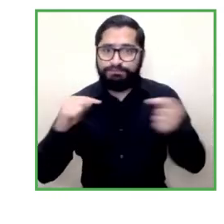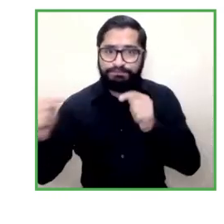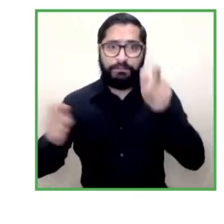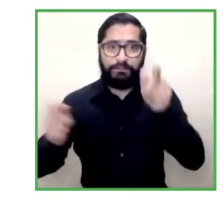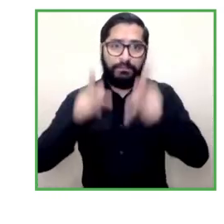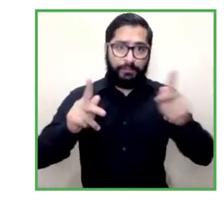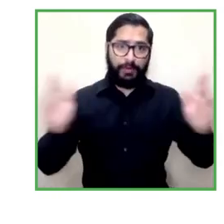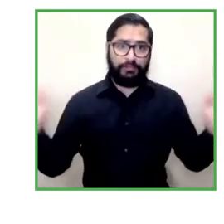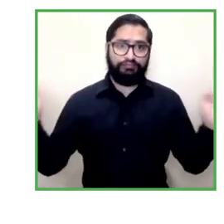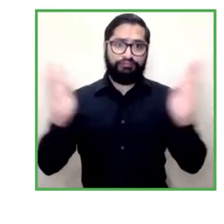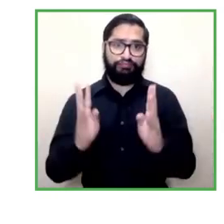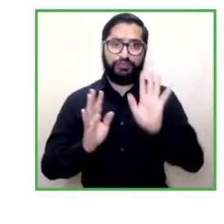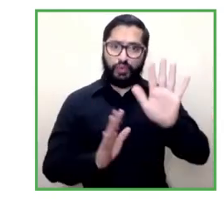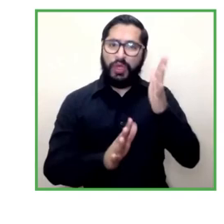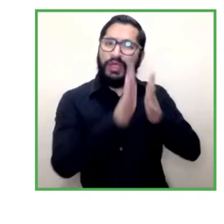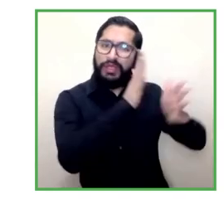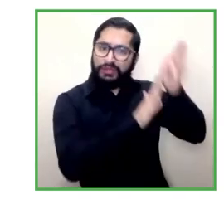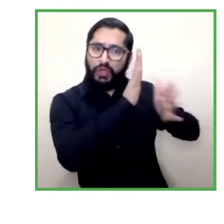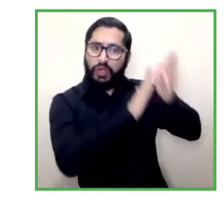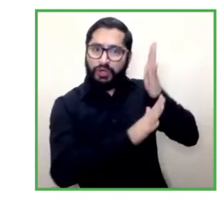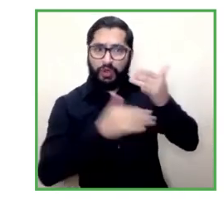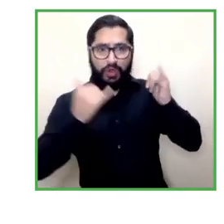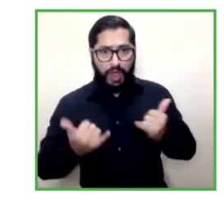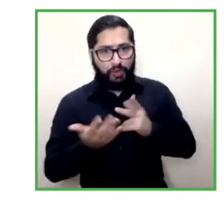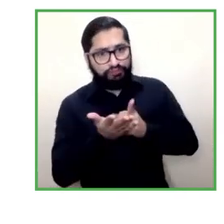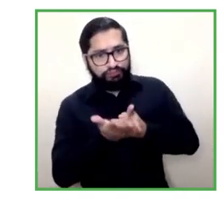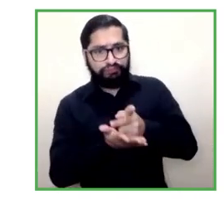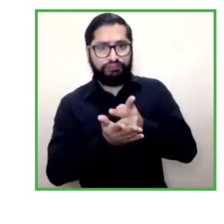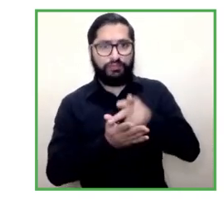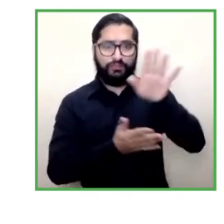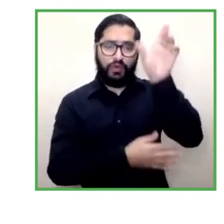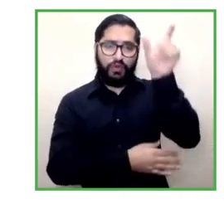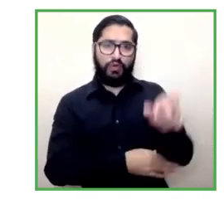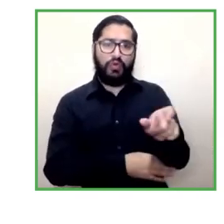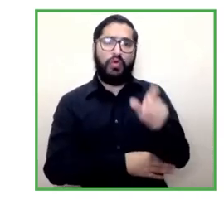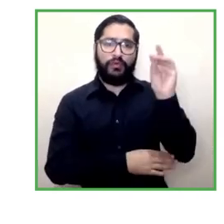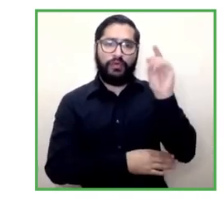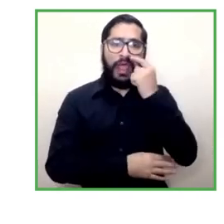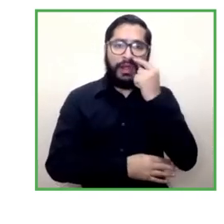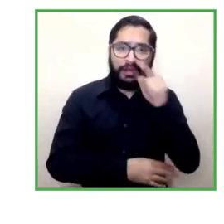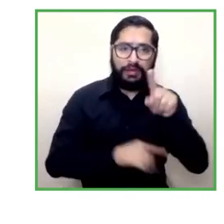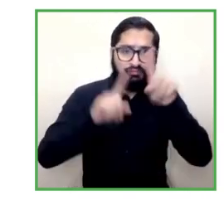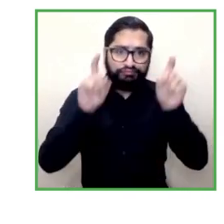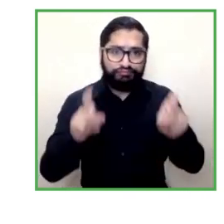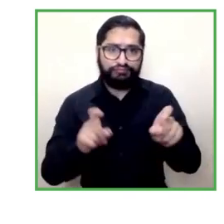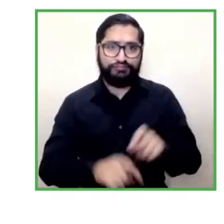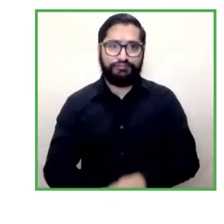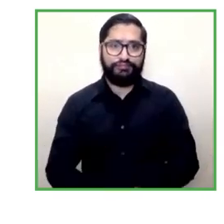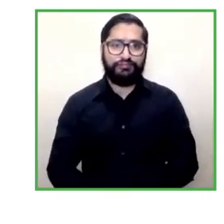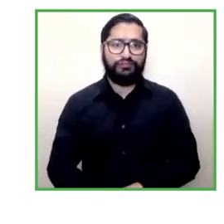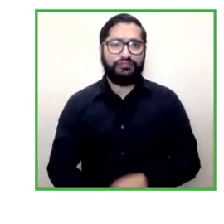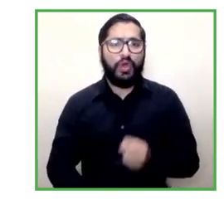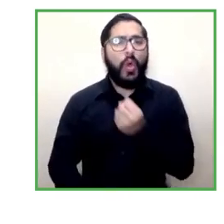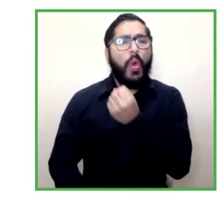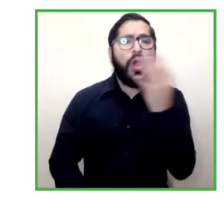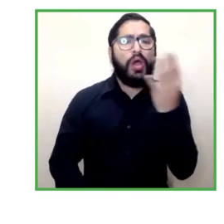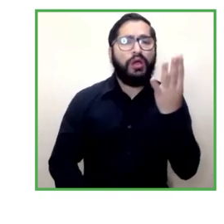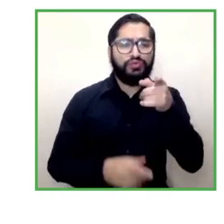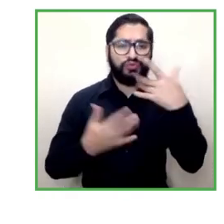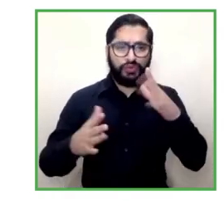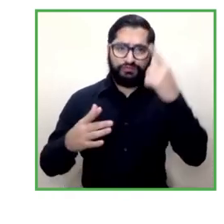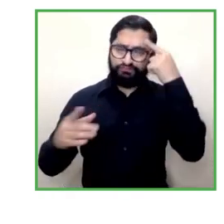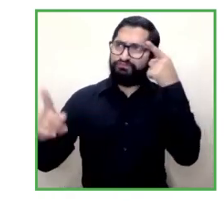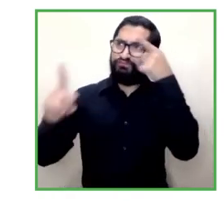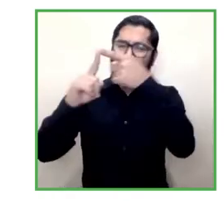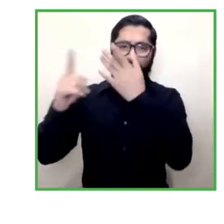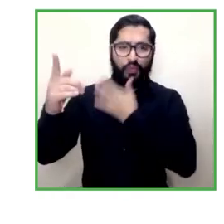experts to know their story. So I'm going to start with Henry. Henry, I want to ask you, what have been the